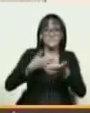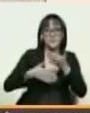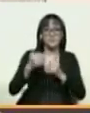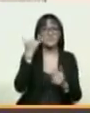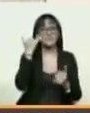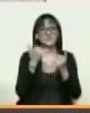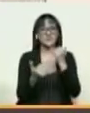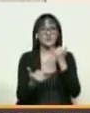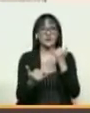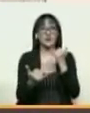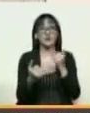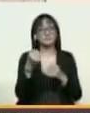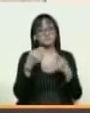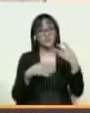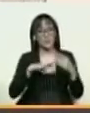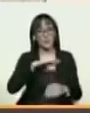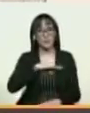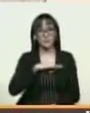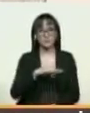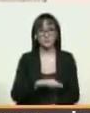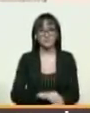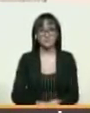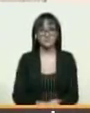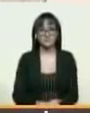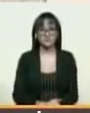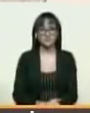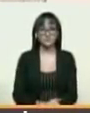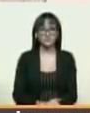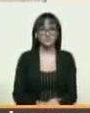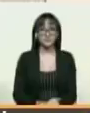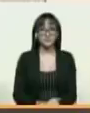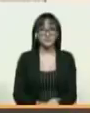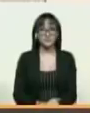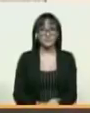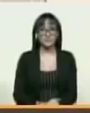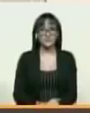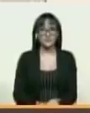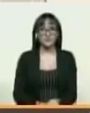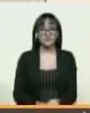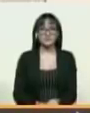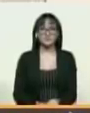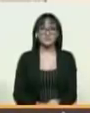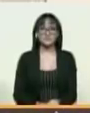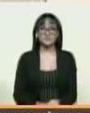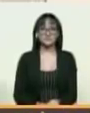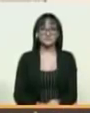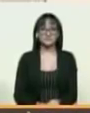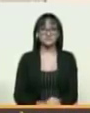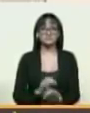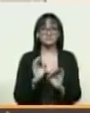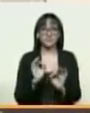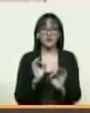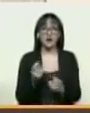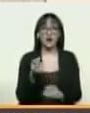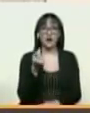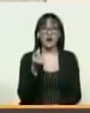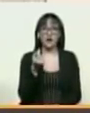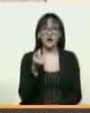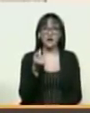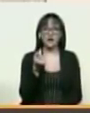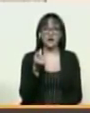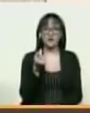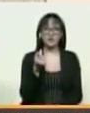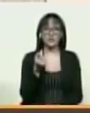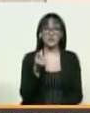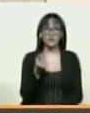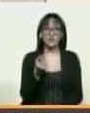final de estos productos. Los retos o los productos definidos en este programa País son el arroz, el